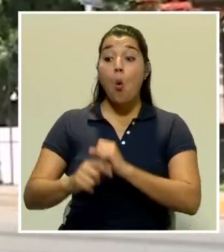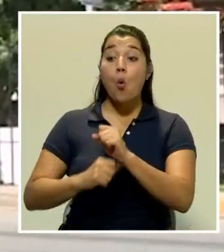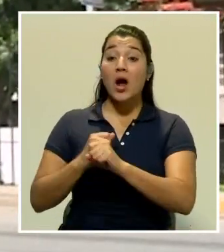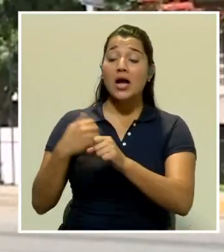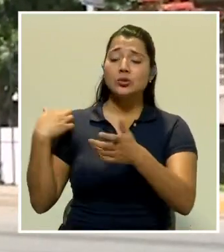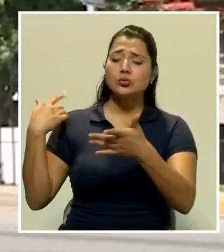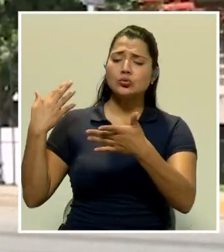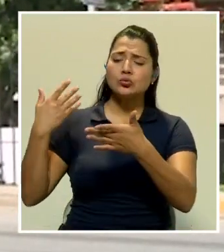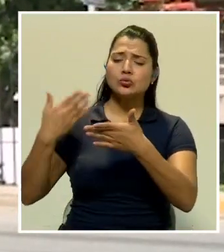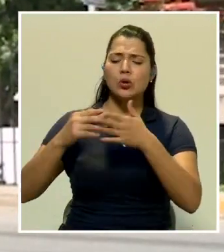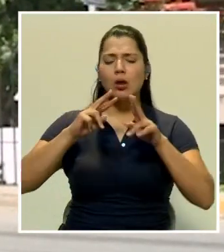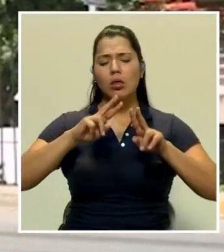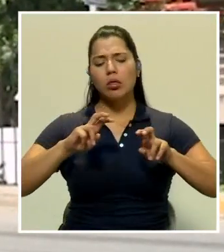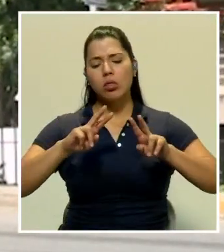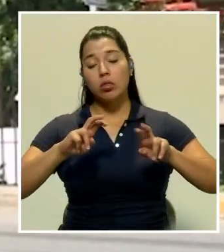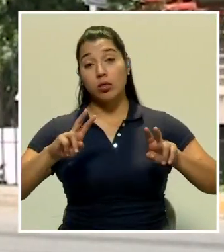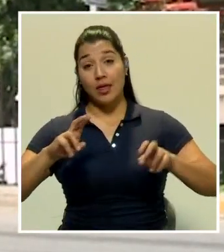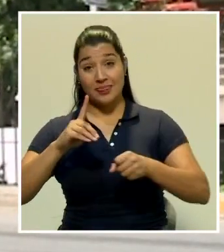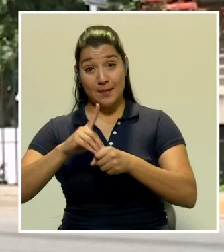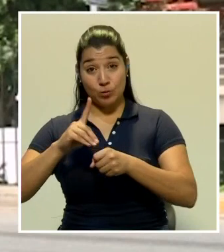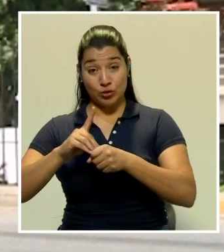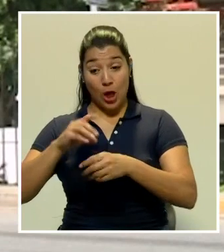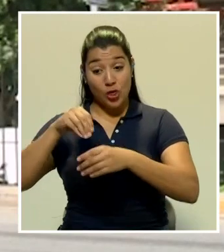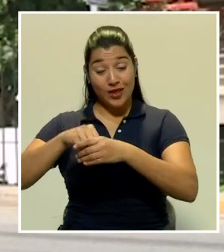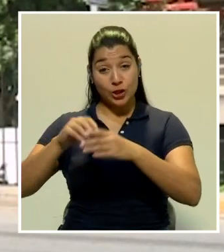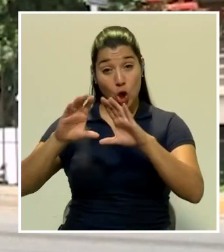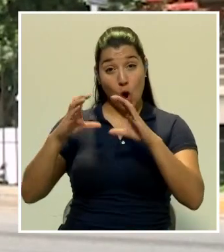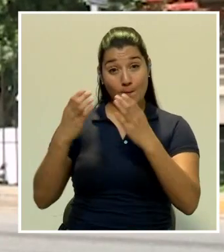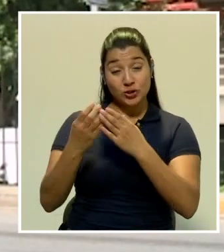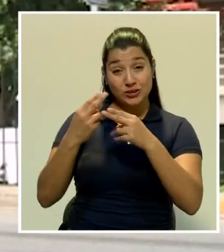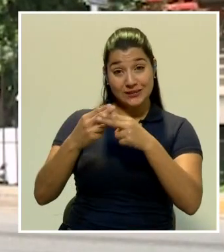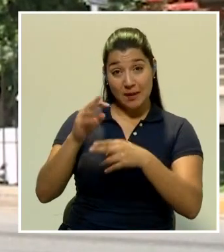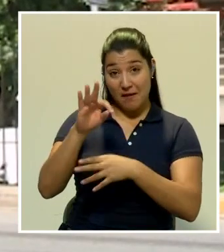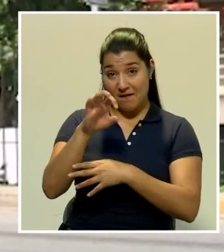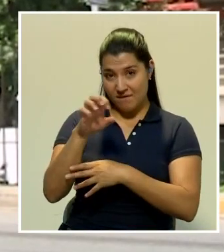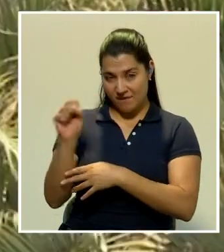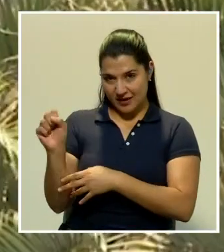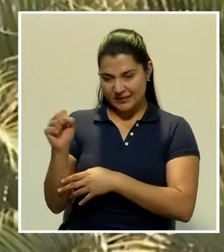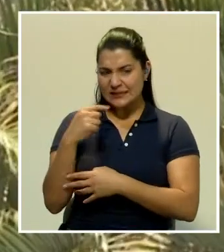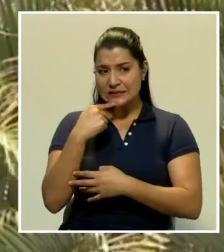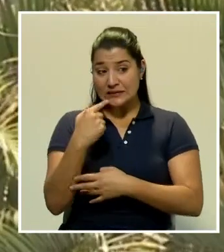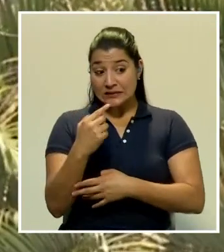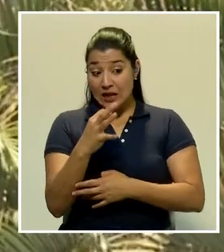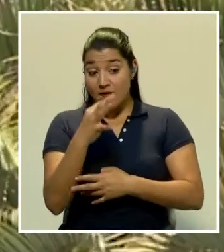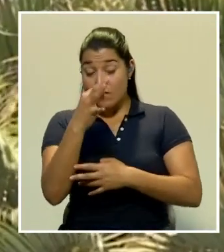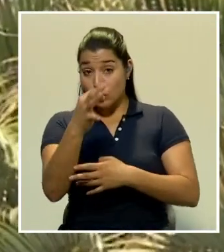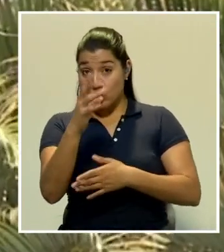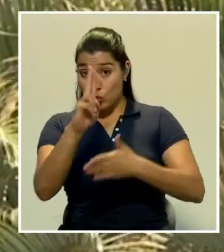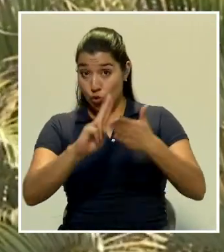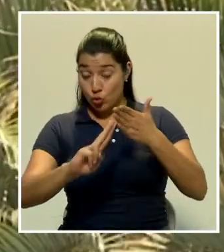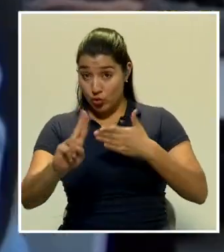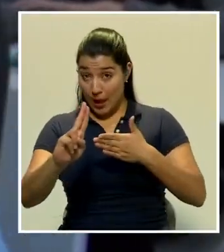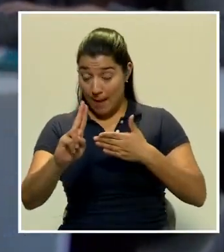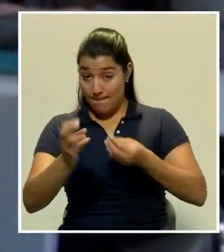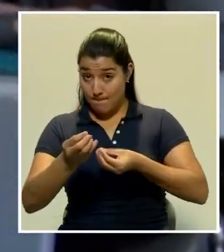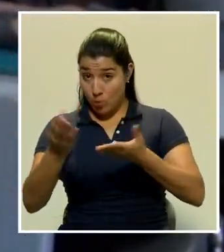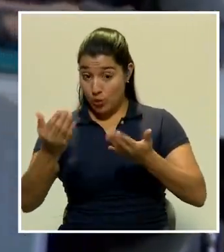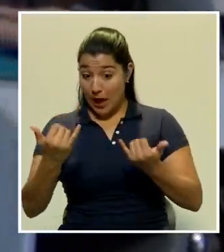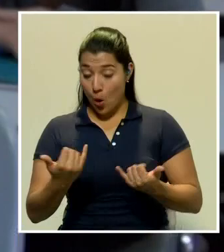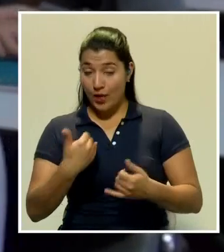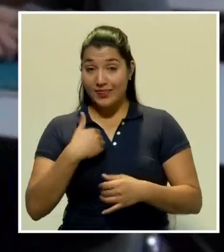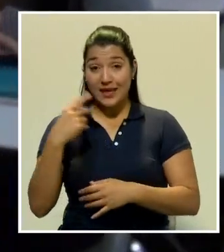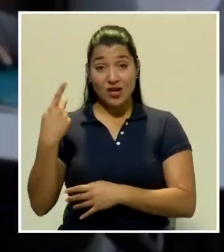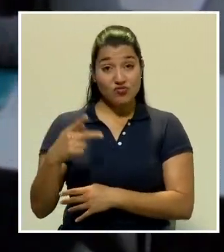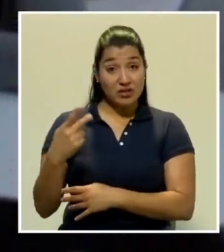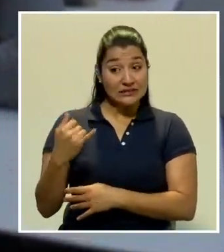los diputados de la Comisión FES presentaron su informe en el que señalan que el futuro de las universidades estatales corre riesgo si no se toman